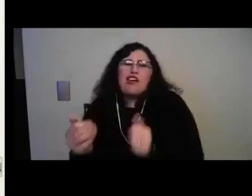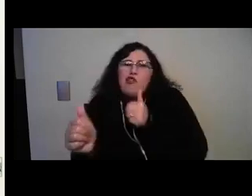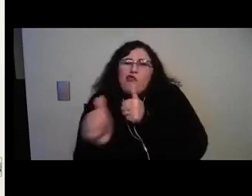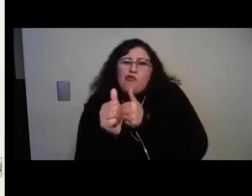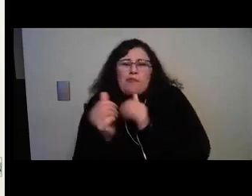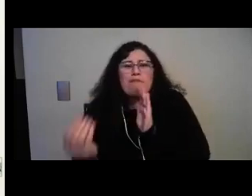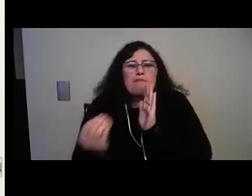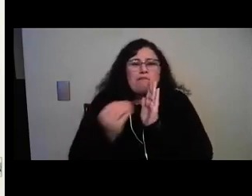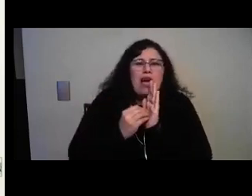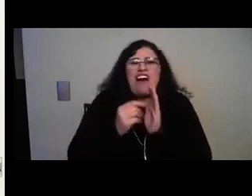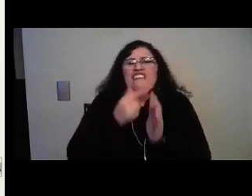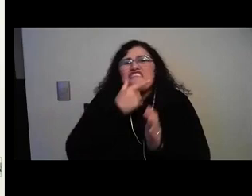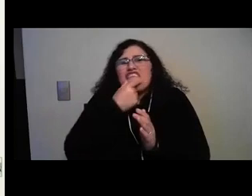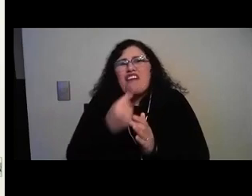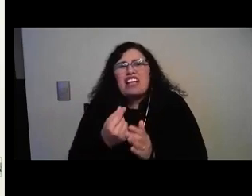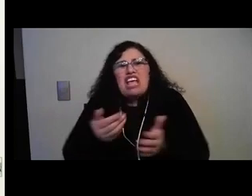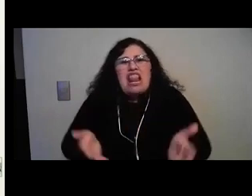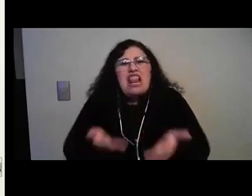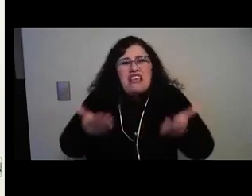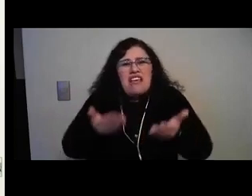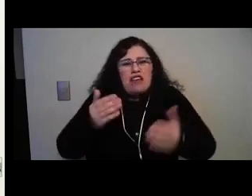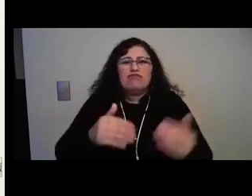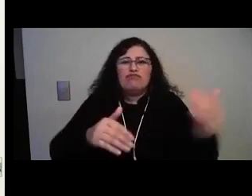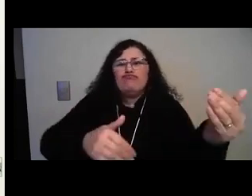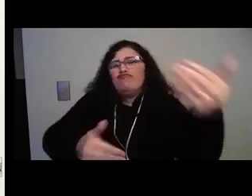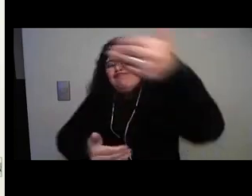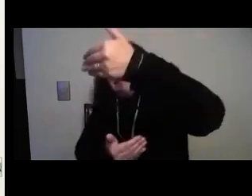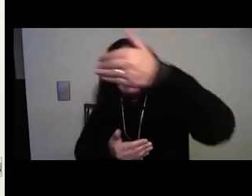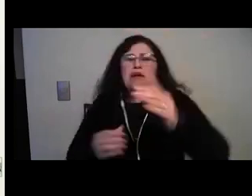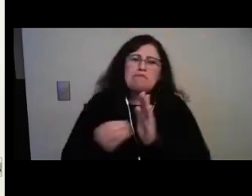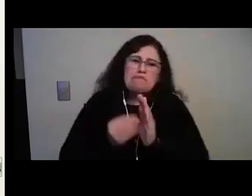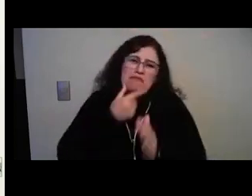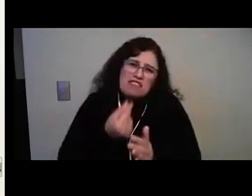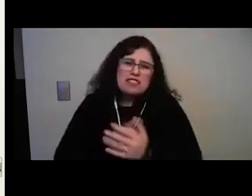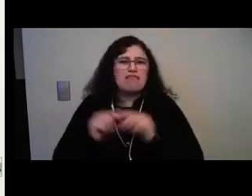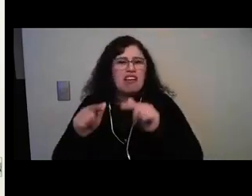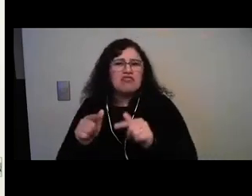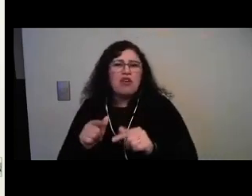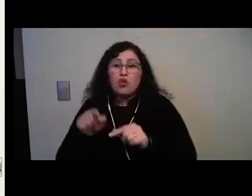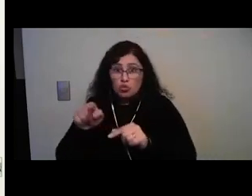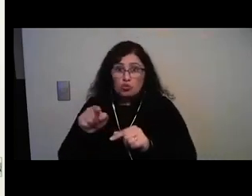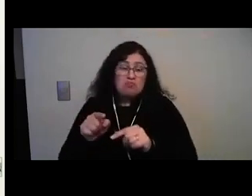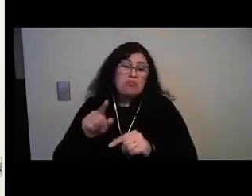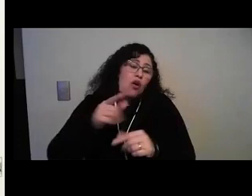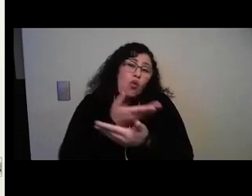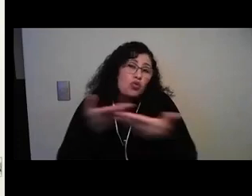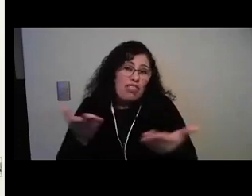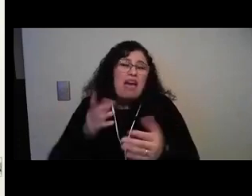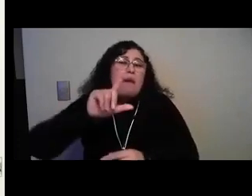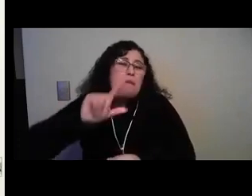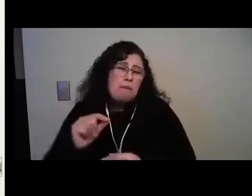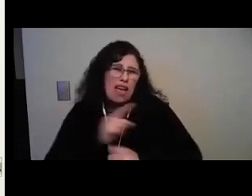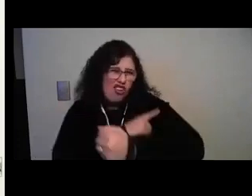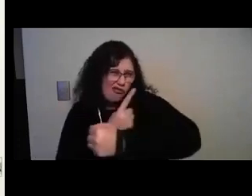para poder realizar la transferencia. Y eso va a significar que usted tenga que hacer menos fuerza, ¿ya? Pero en los casos en los